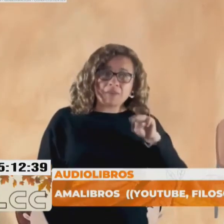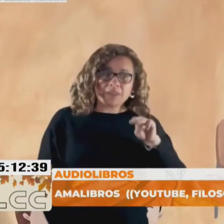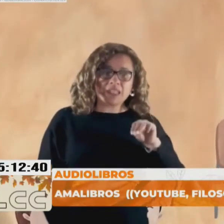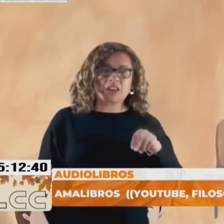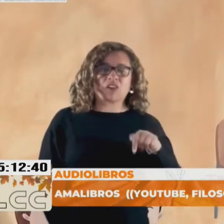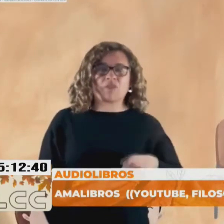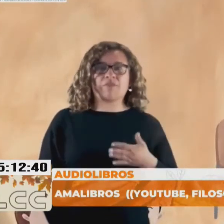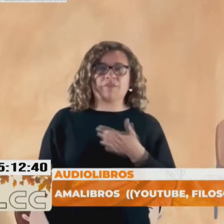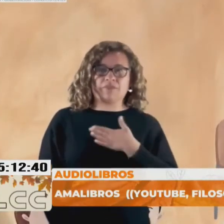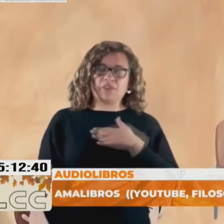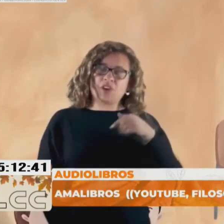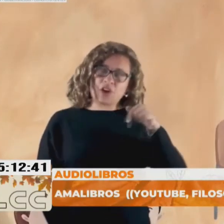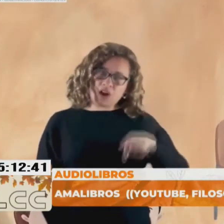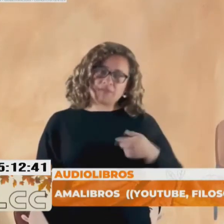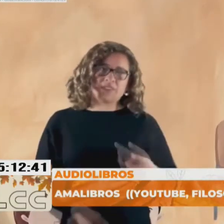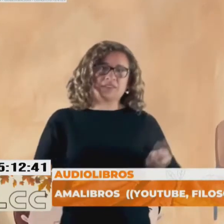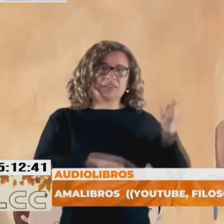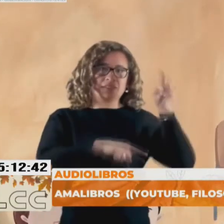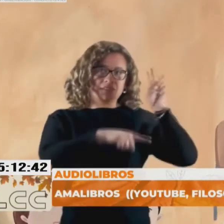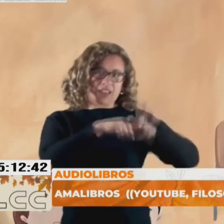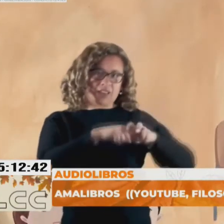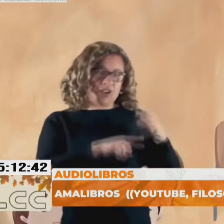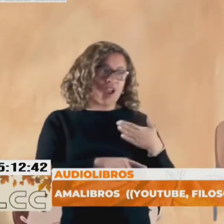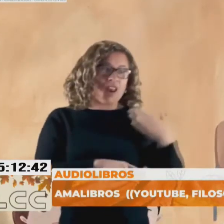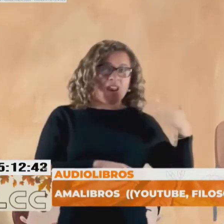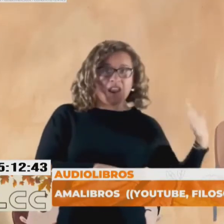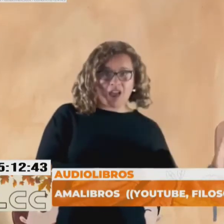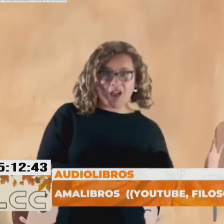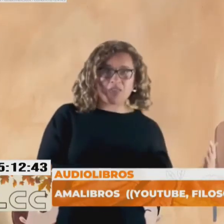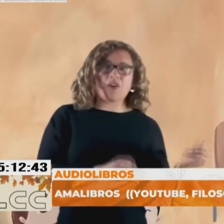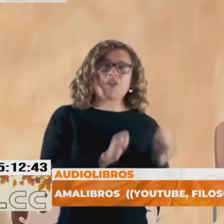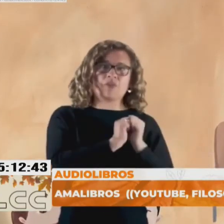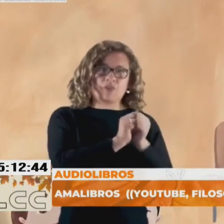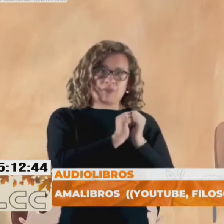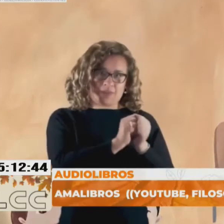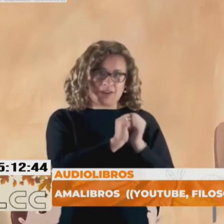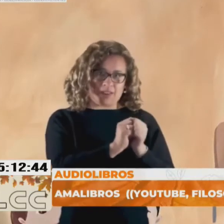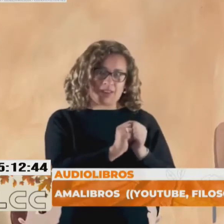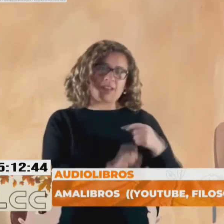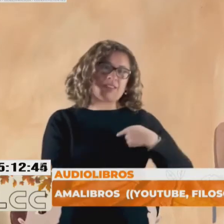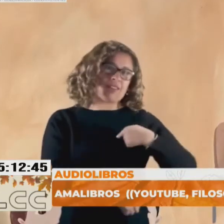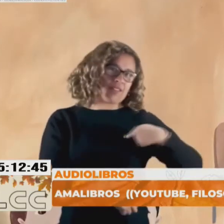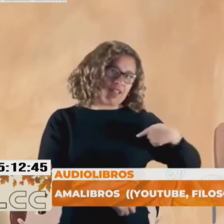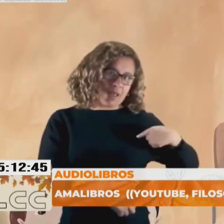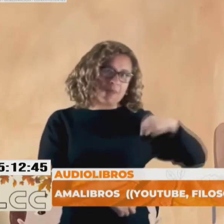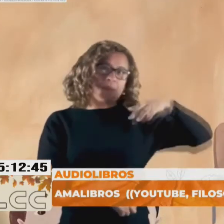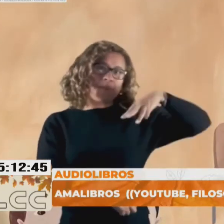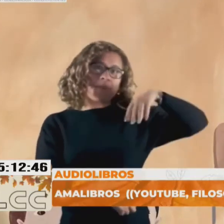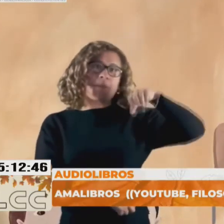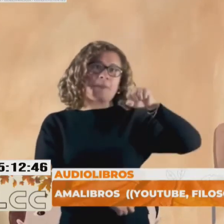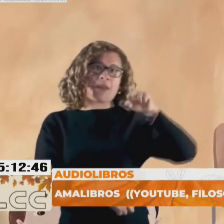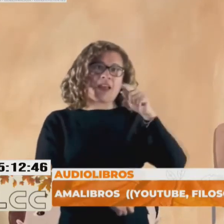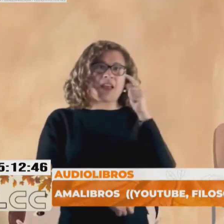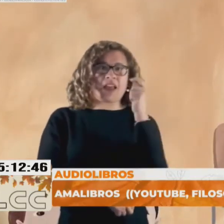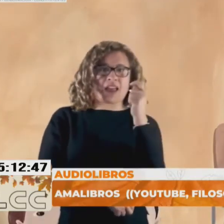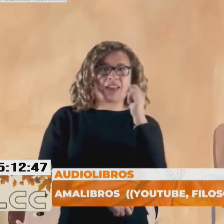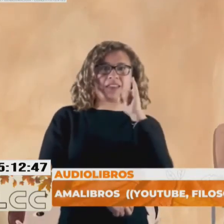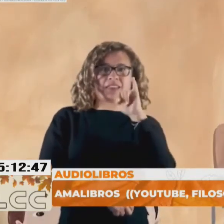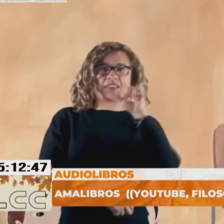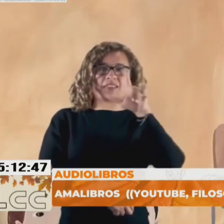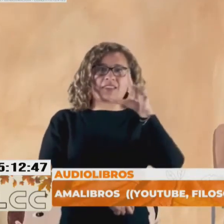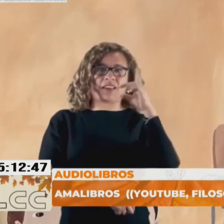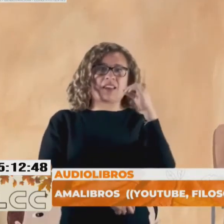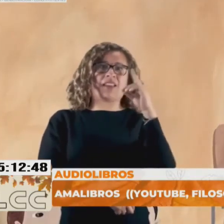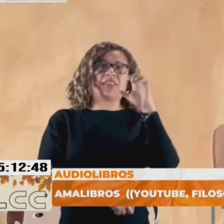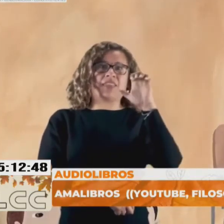está realizando, ¿cierto?, esta actividad, atrás es acompañado con, eso es importante, que haya, por ejemplo,